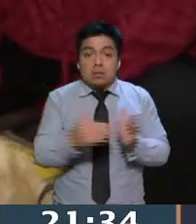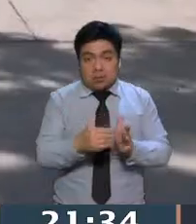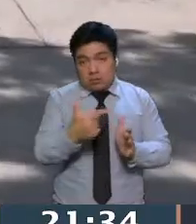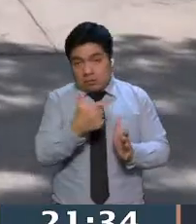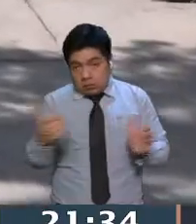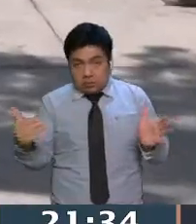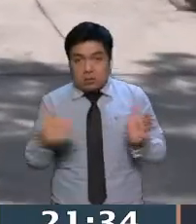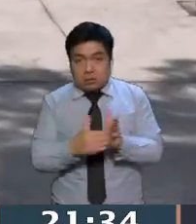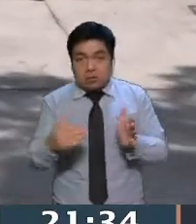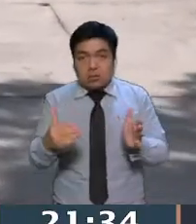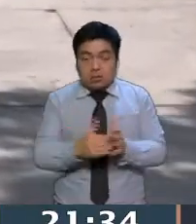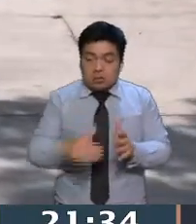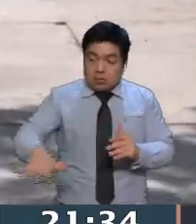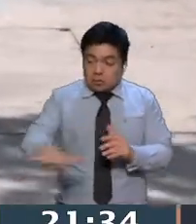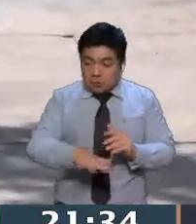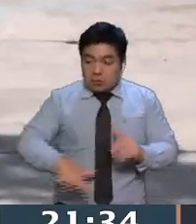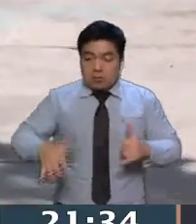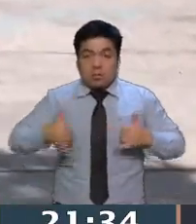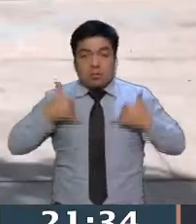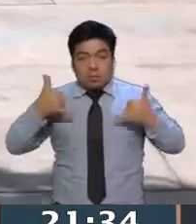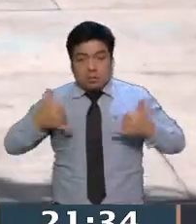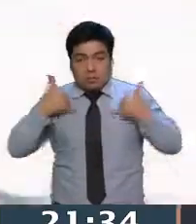pesos a las áreas de juventud.